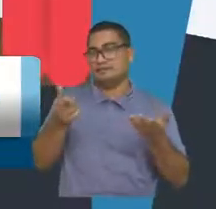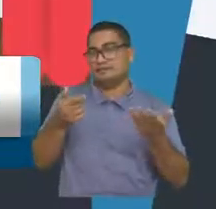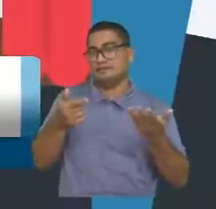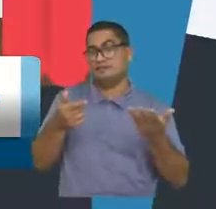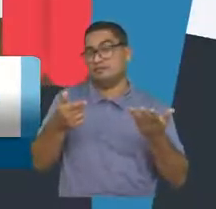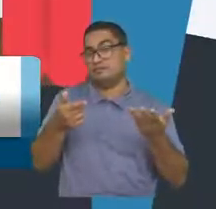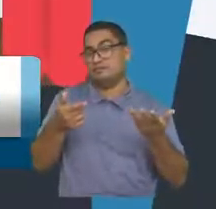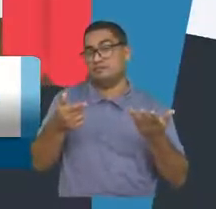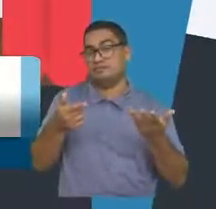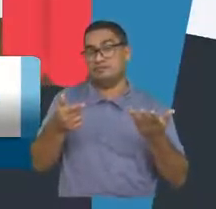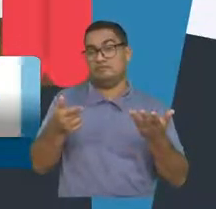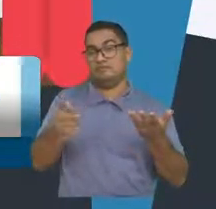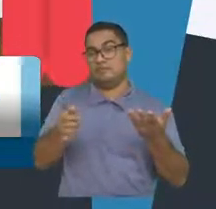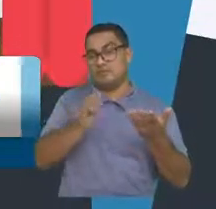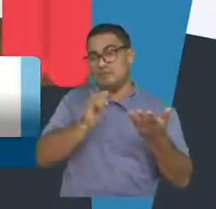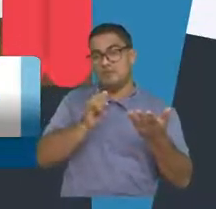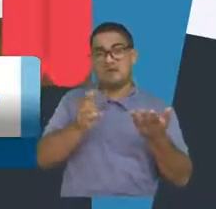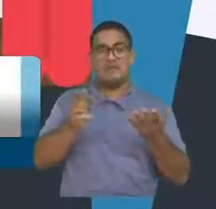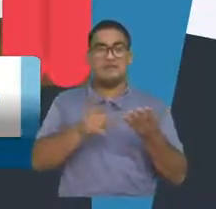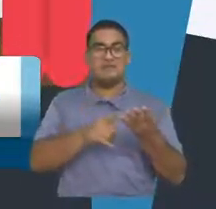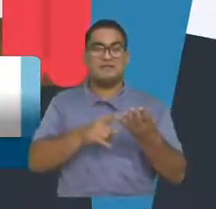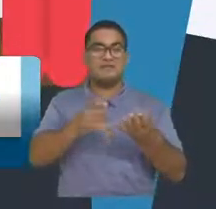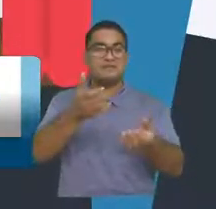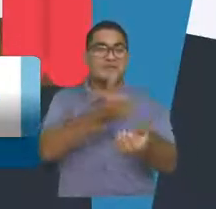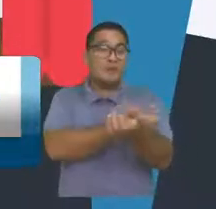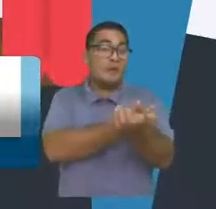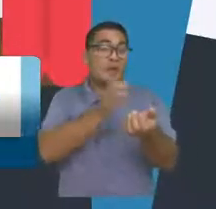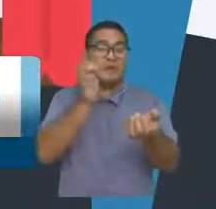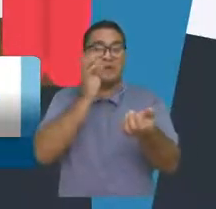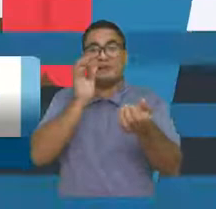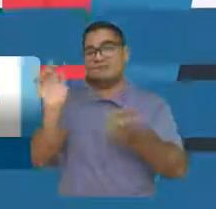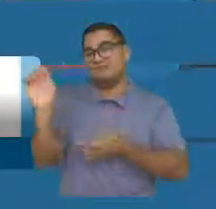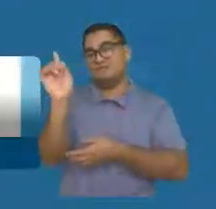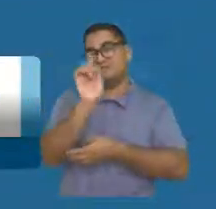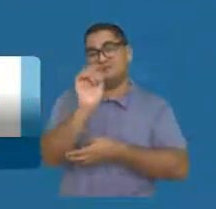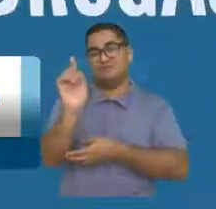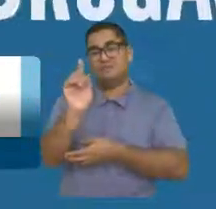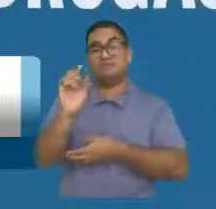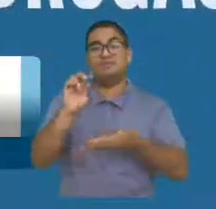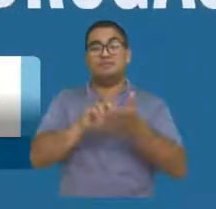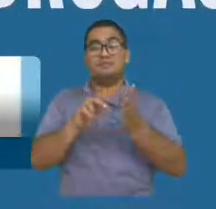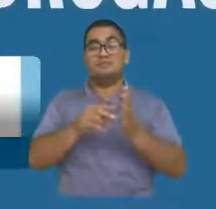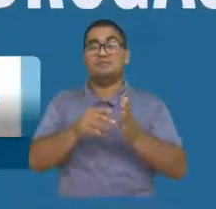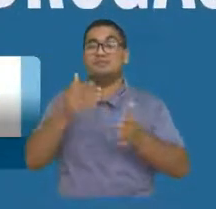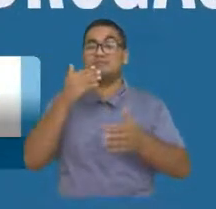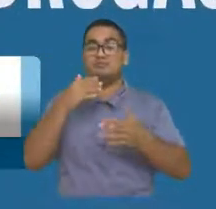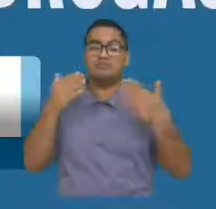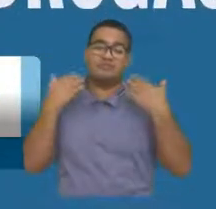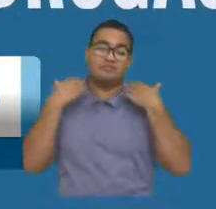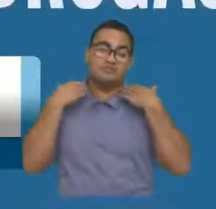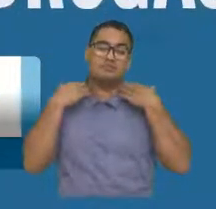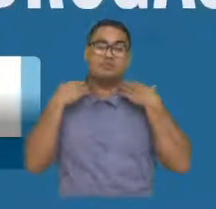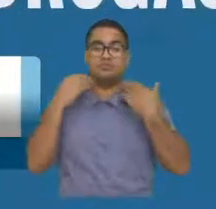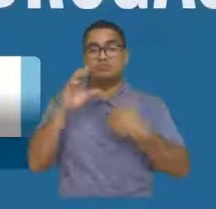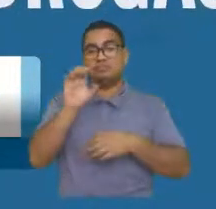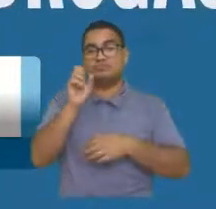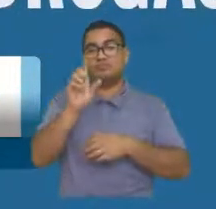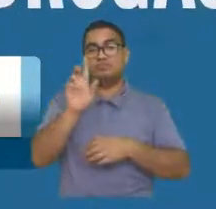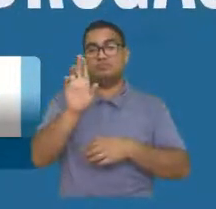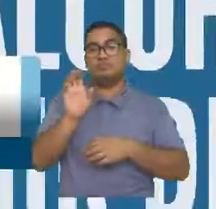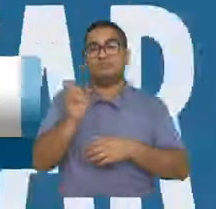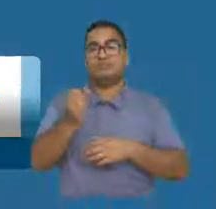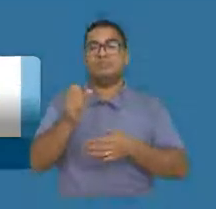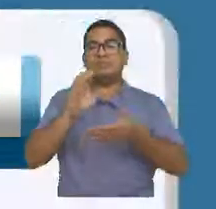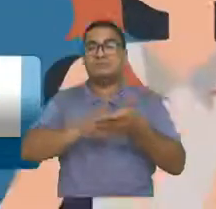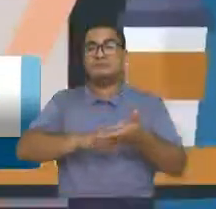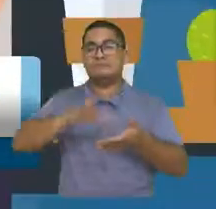alcohol. Las drogas, que eso es un escape nada más para el estrés. Es una trampa. Así es. Y aprender